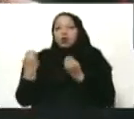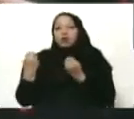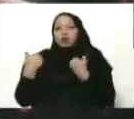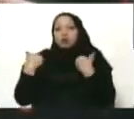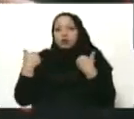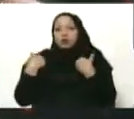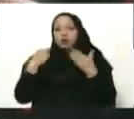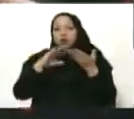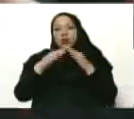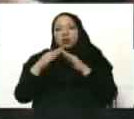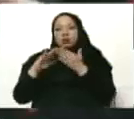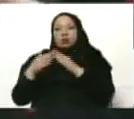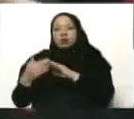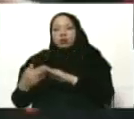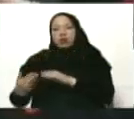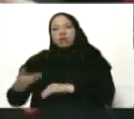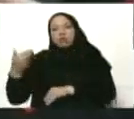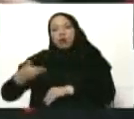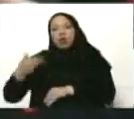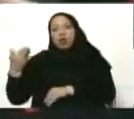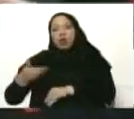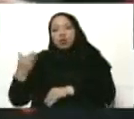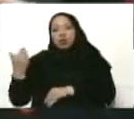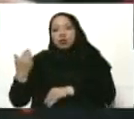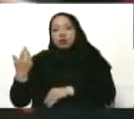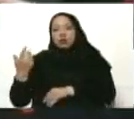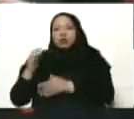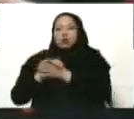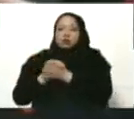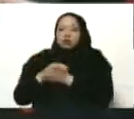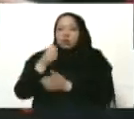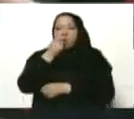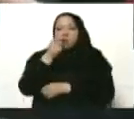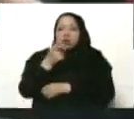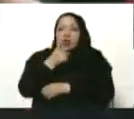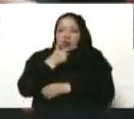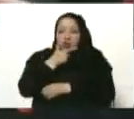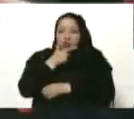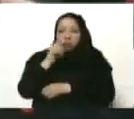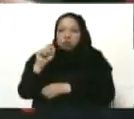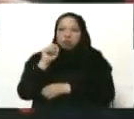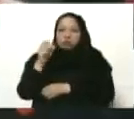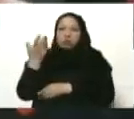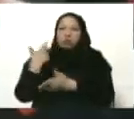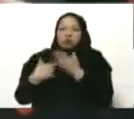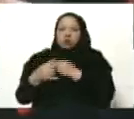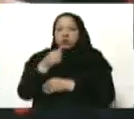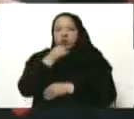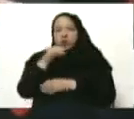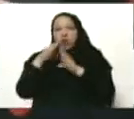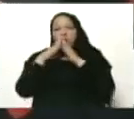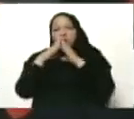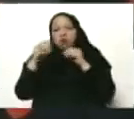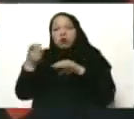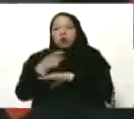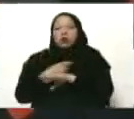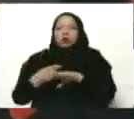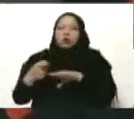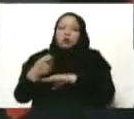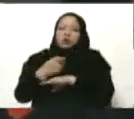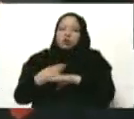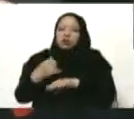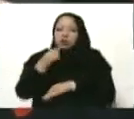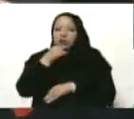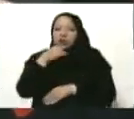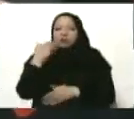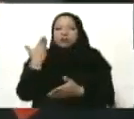la colaboración y creo que eso es muy importante porque hay una solidaridad bien bonita desde el punto de vista del Consejo Comunal, de todo lo que es el gobierno. Y por supuesto,